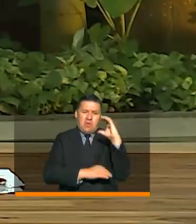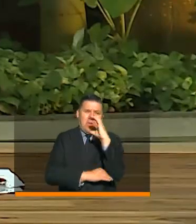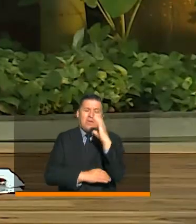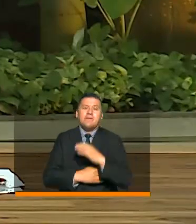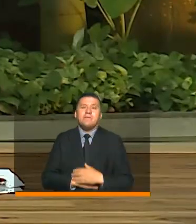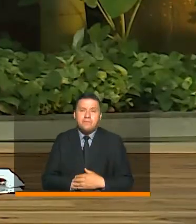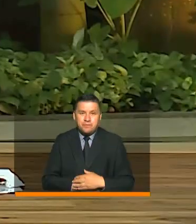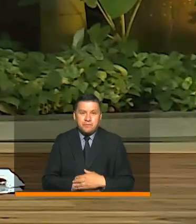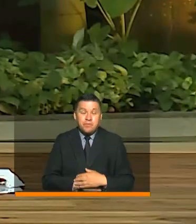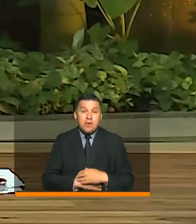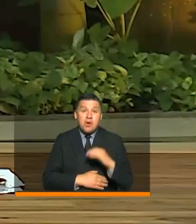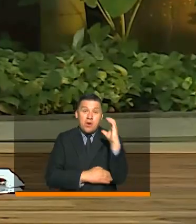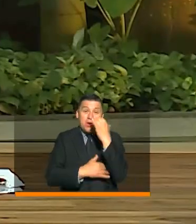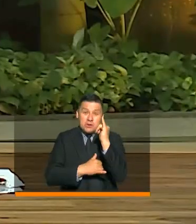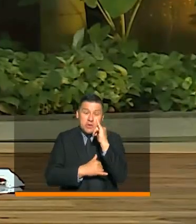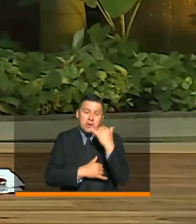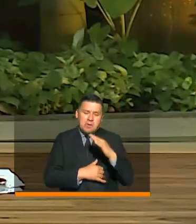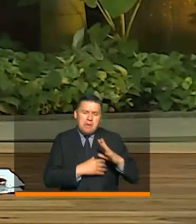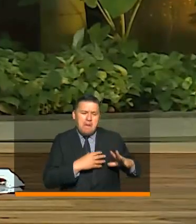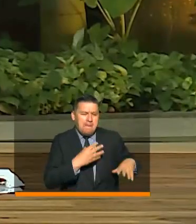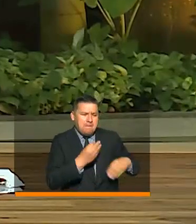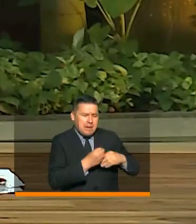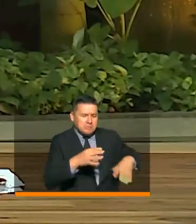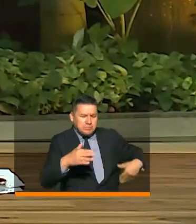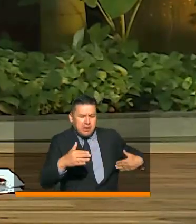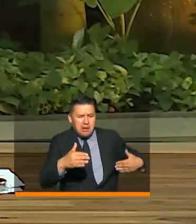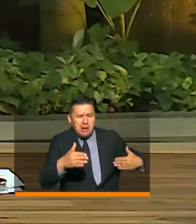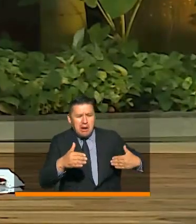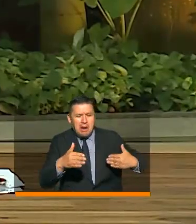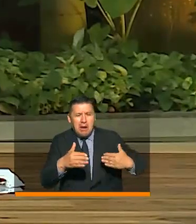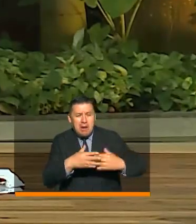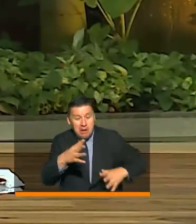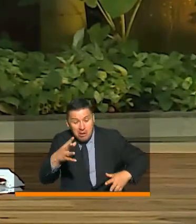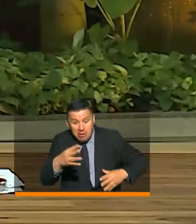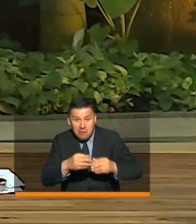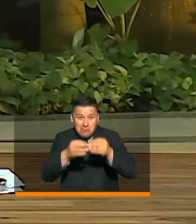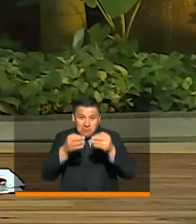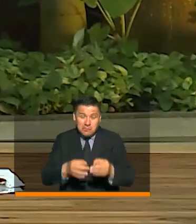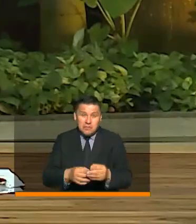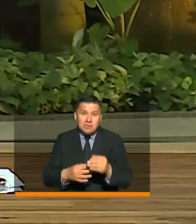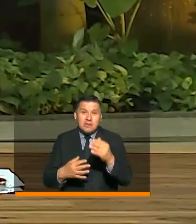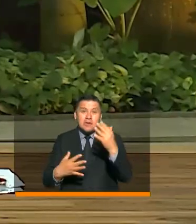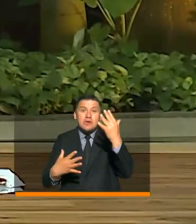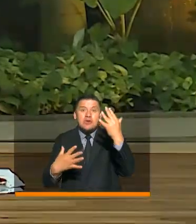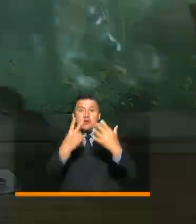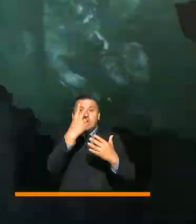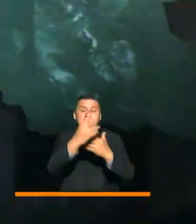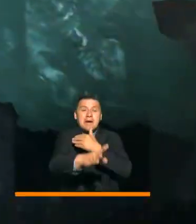país. Colombia llega de manera acumulada a lo largo de esta pandemia a